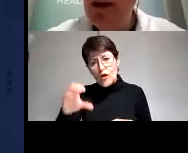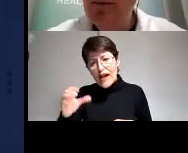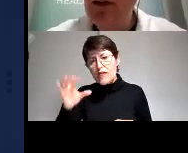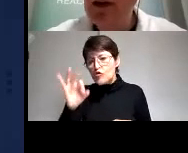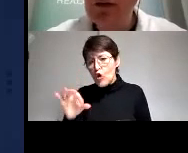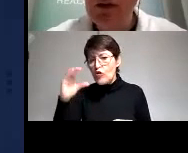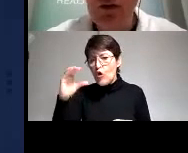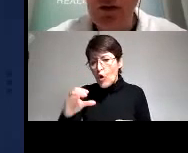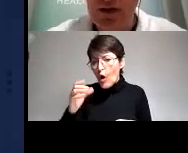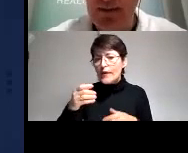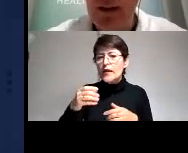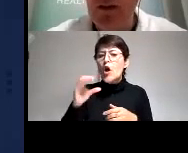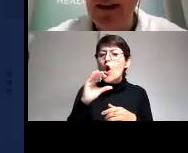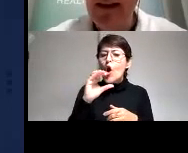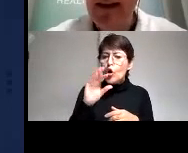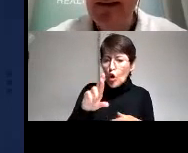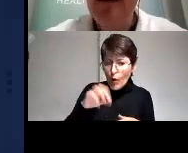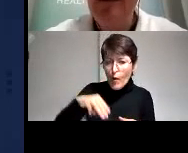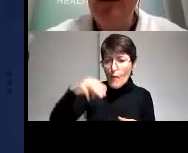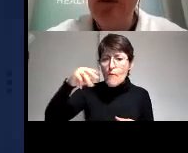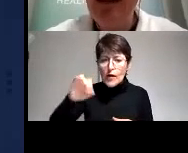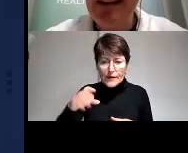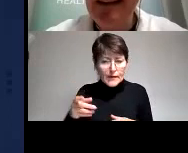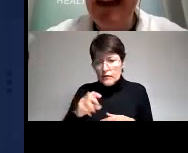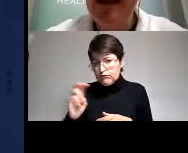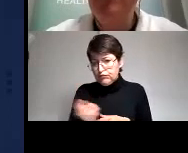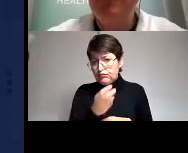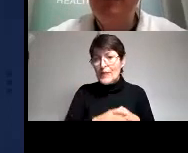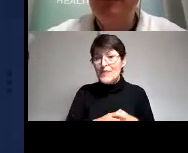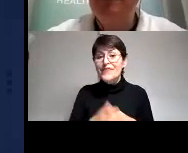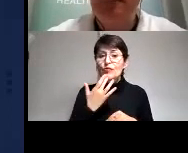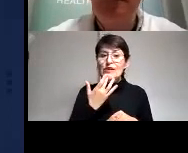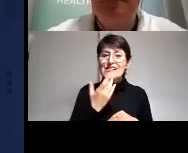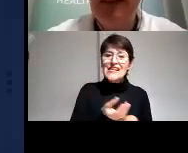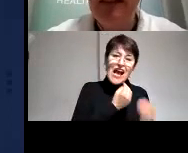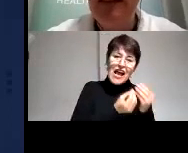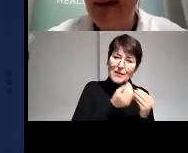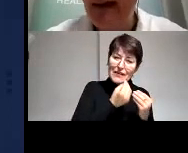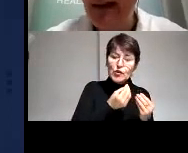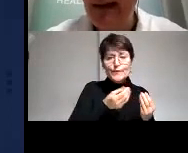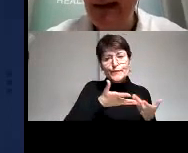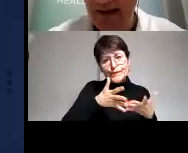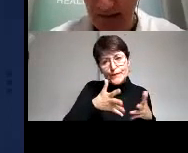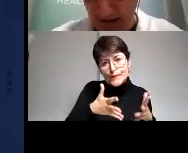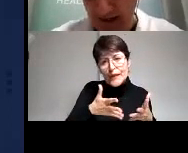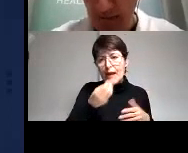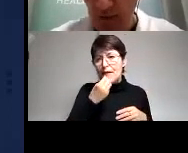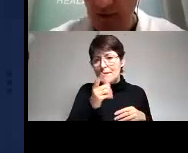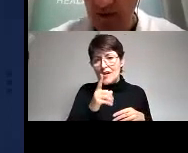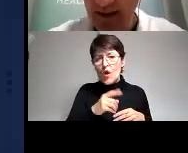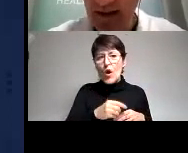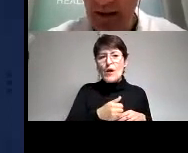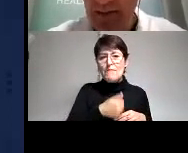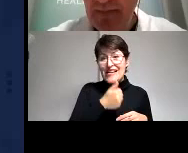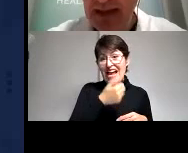cromo, molibdeno y otros oligoelementos. Es decir, si vuestra dieta es tendente a la